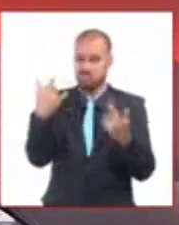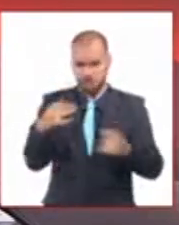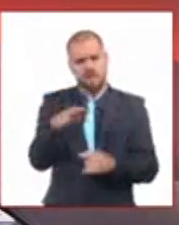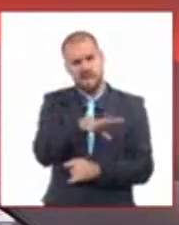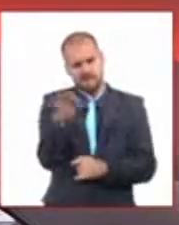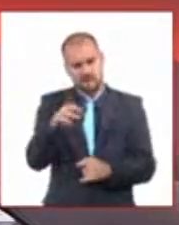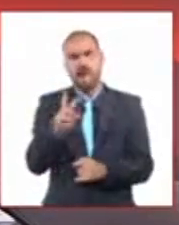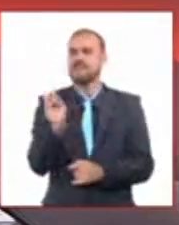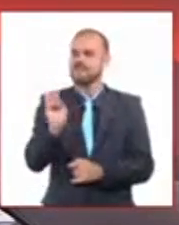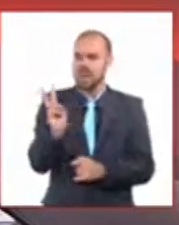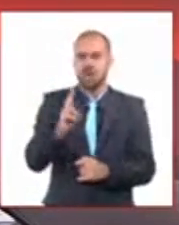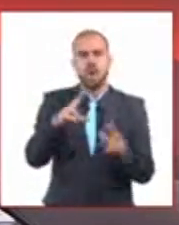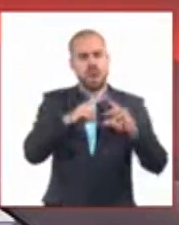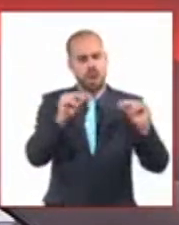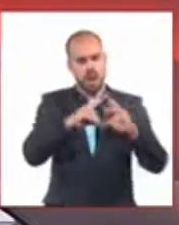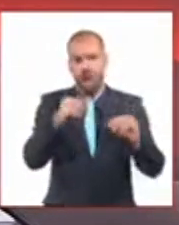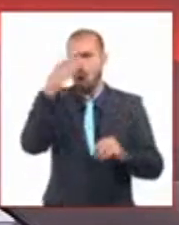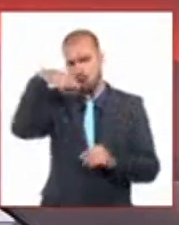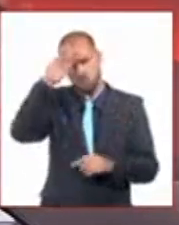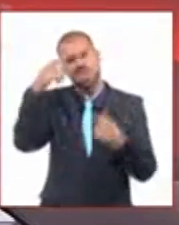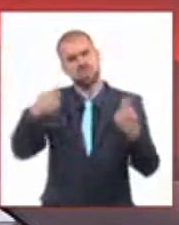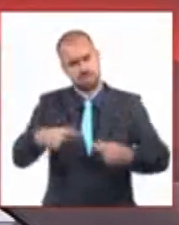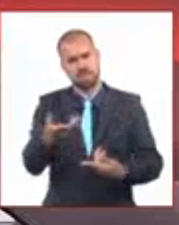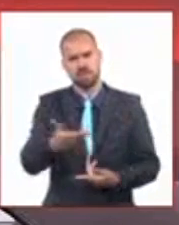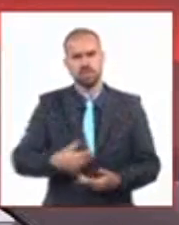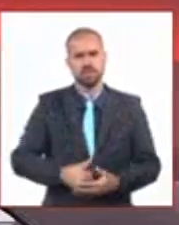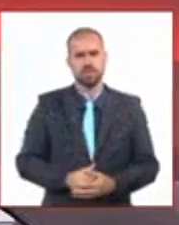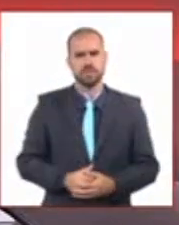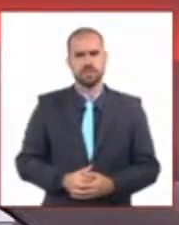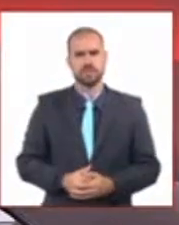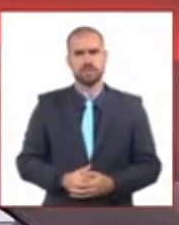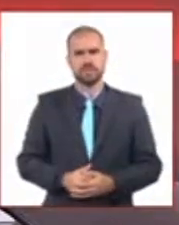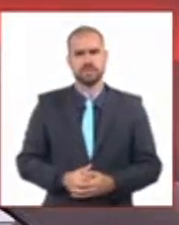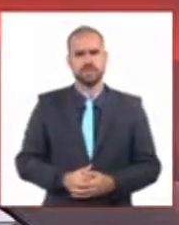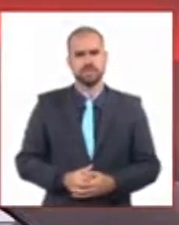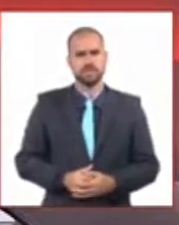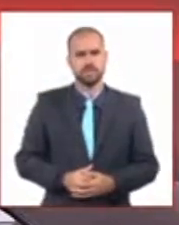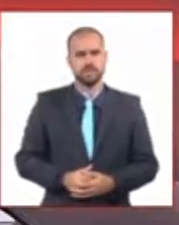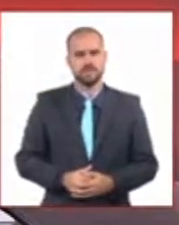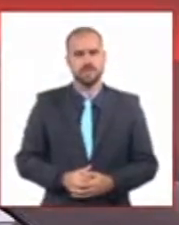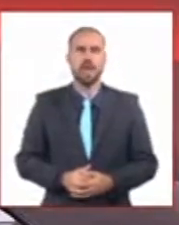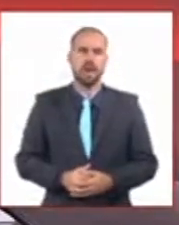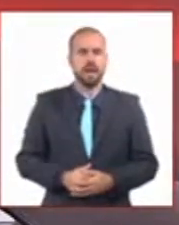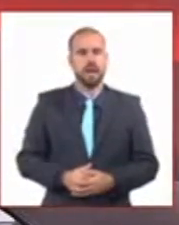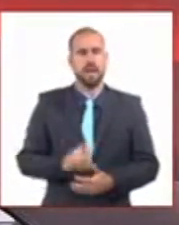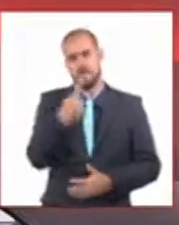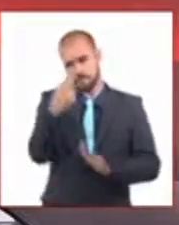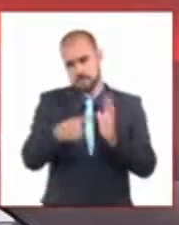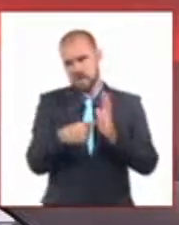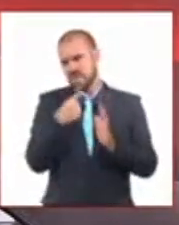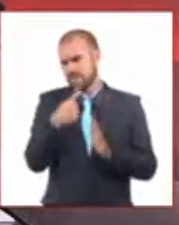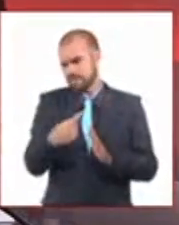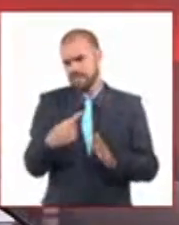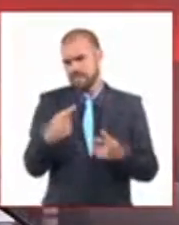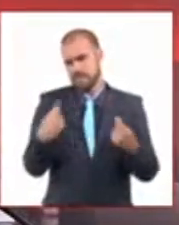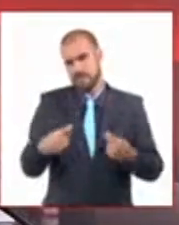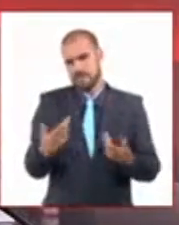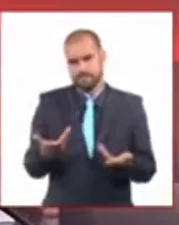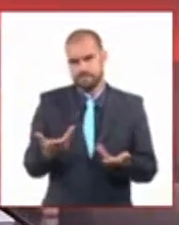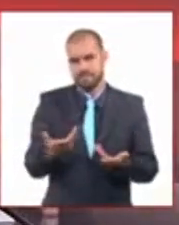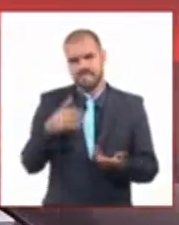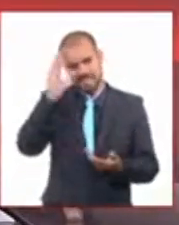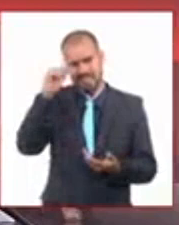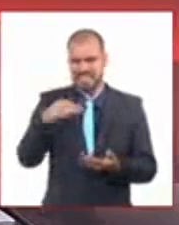o sea yo creo que aquí hay una frase que hay que dejar bien claro es verdad y es va a ser una realidad que cuba no estará